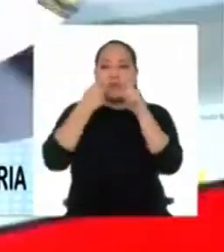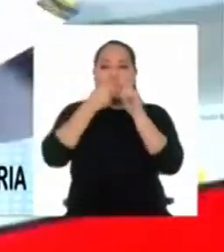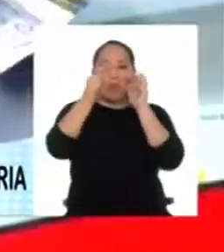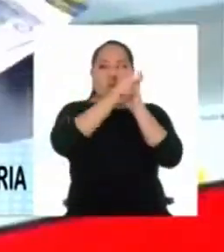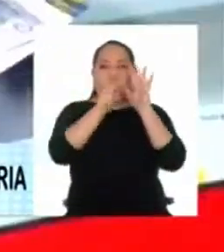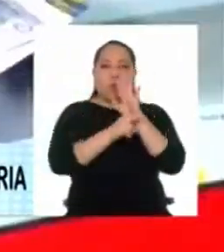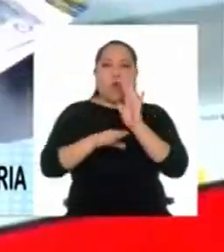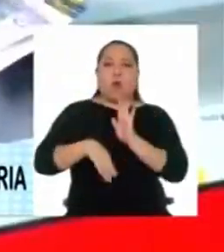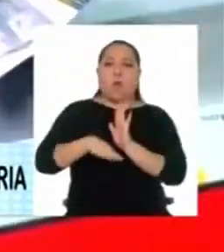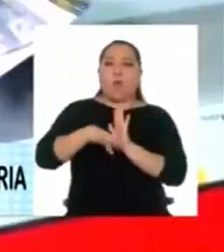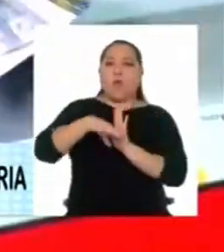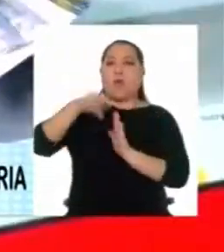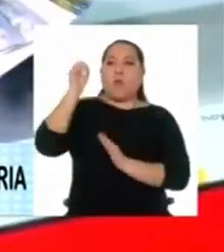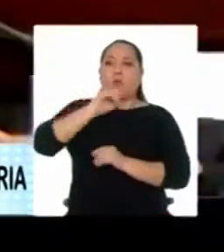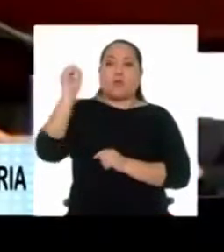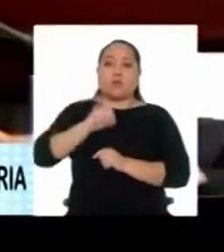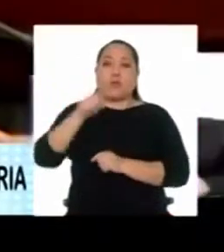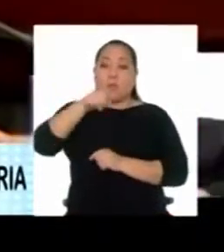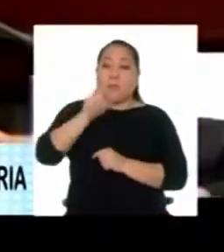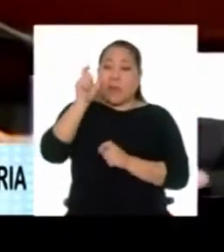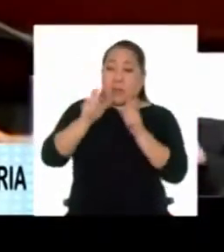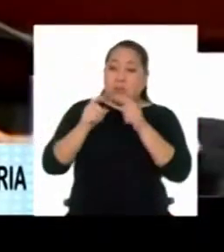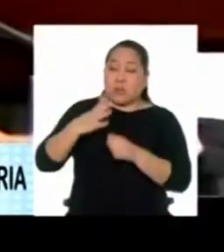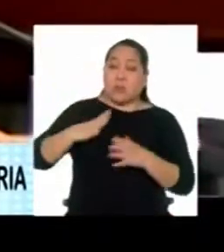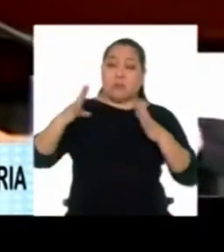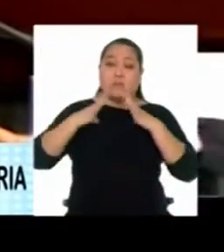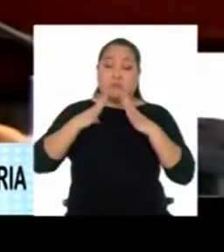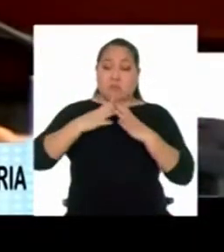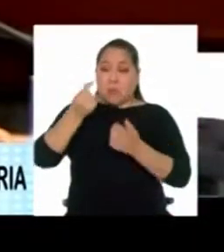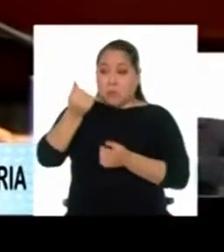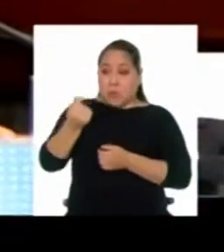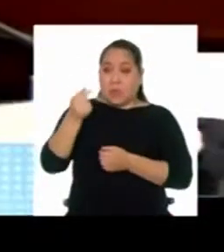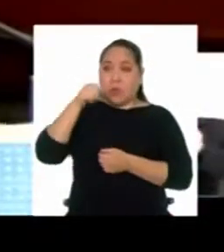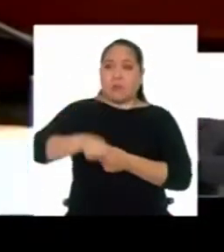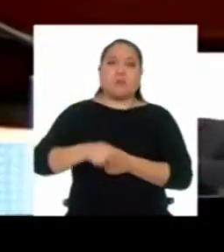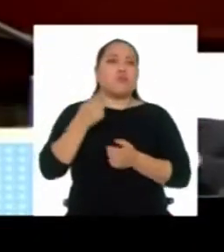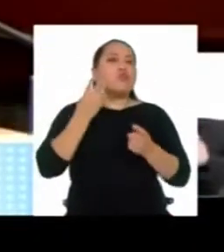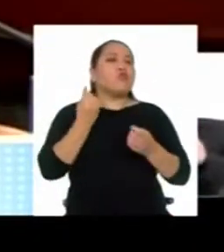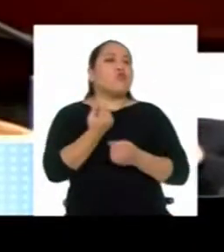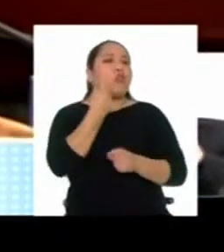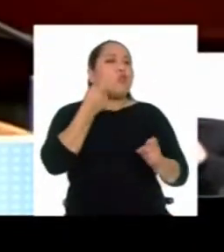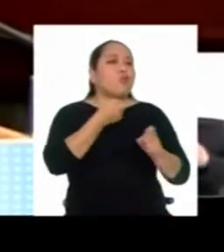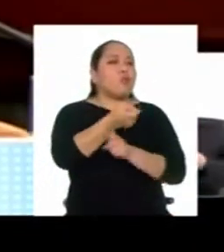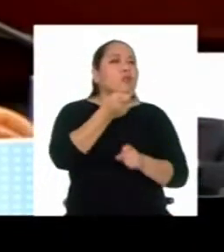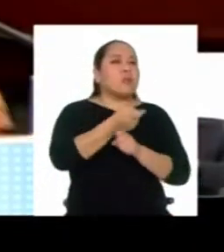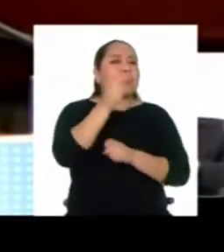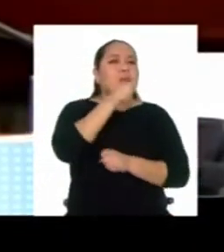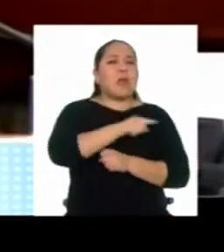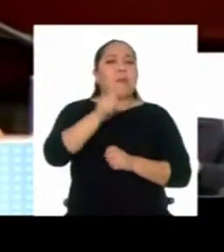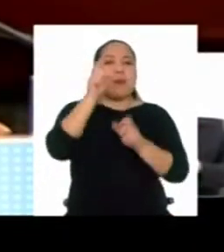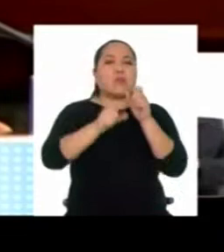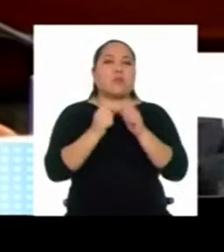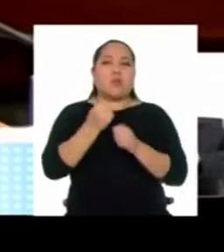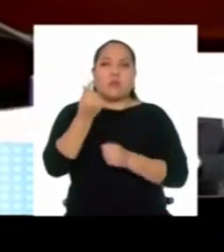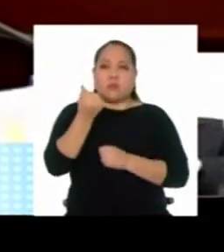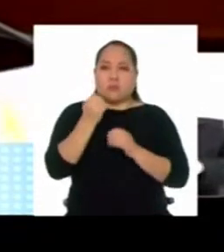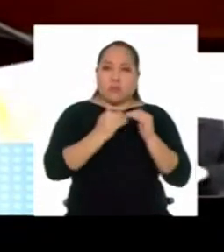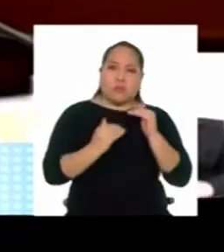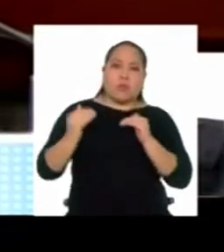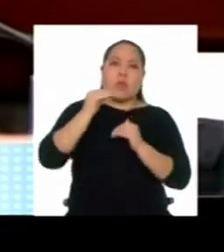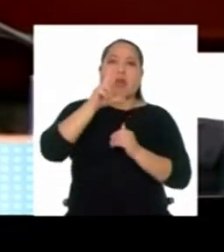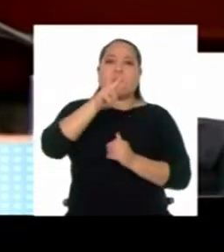incluye el aumento de impuestos a quienes más tienen. Solamente afectaría a las personas que tienen ingresos sobre